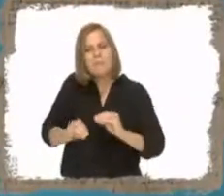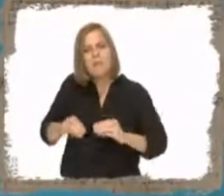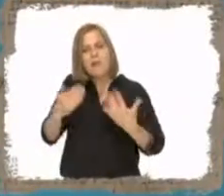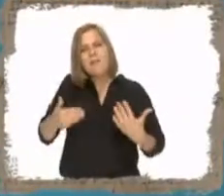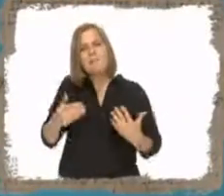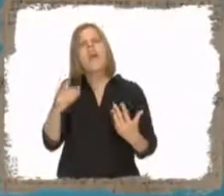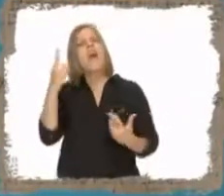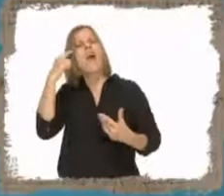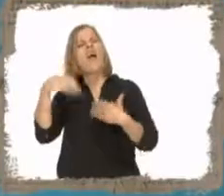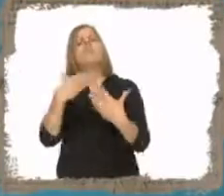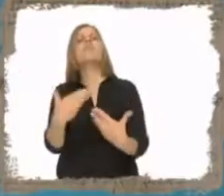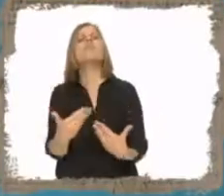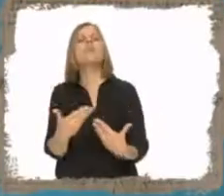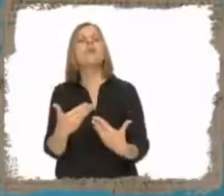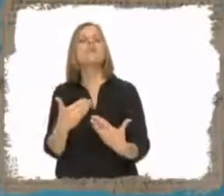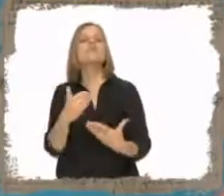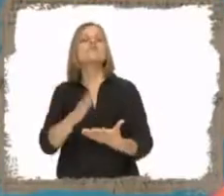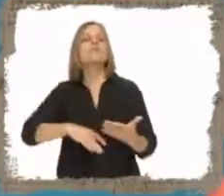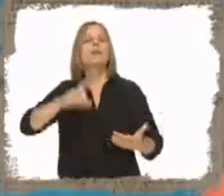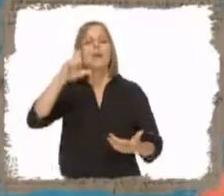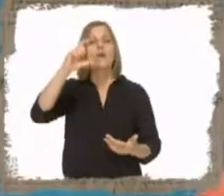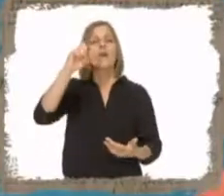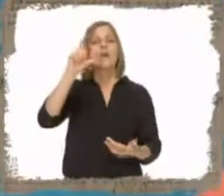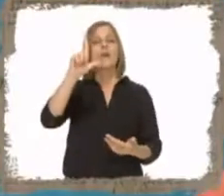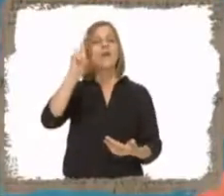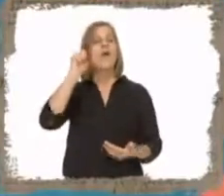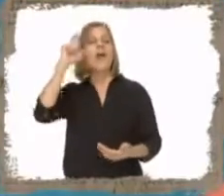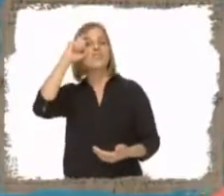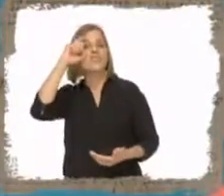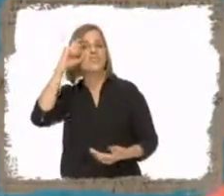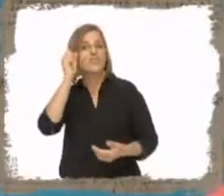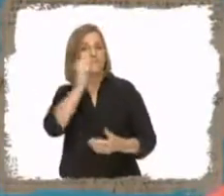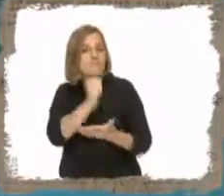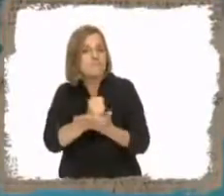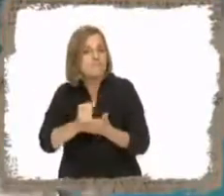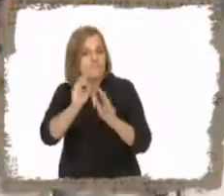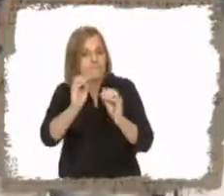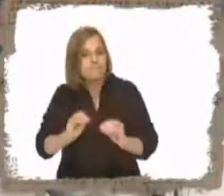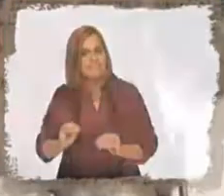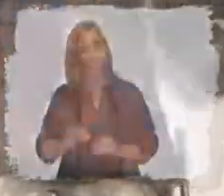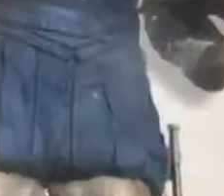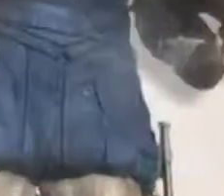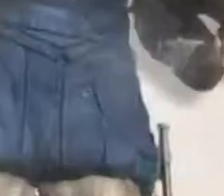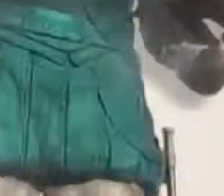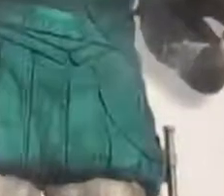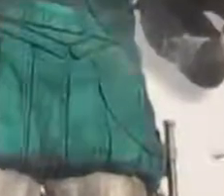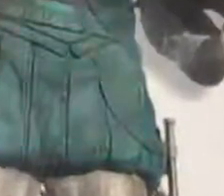para aprender todo acerca del collage.